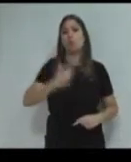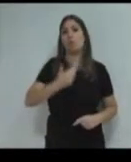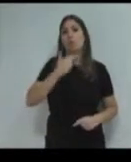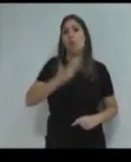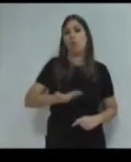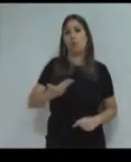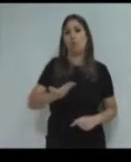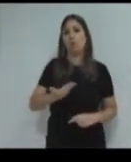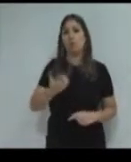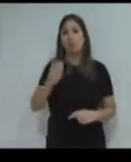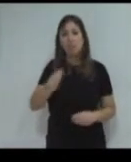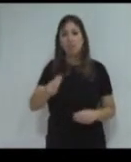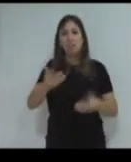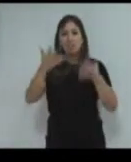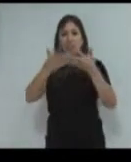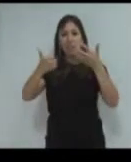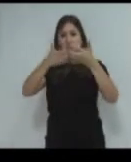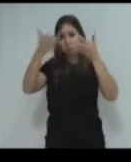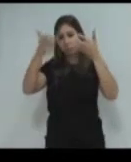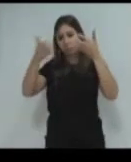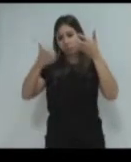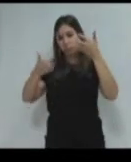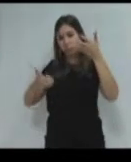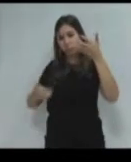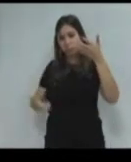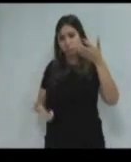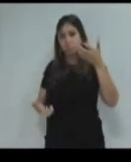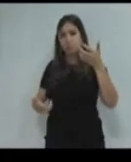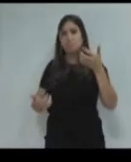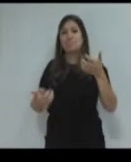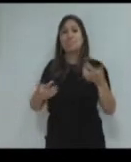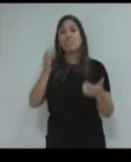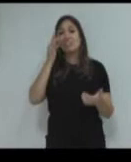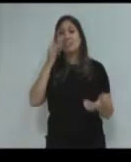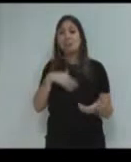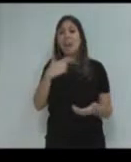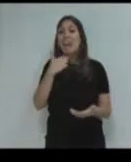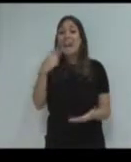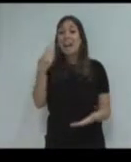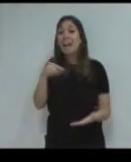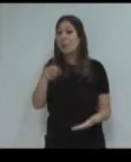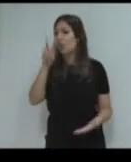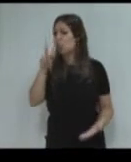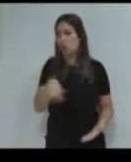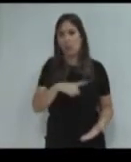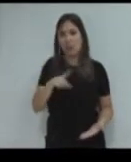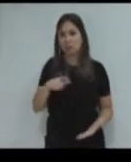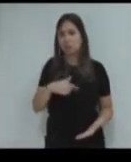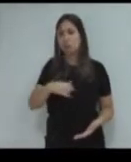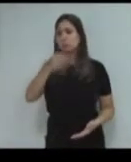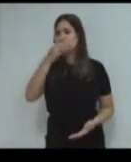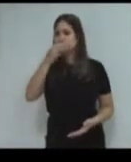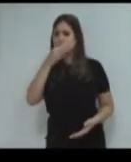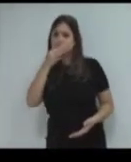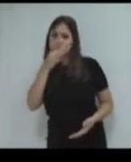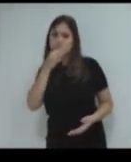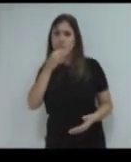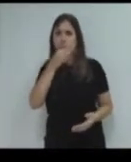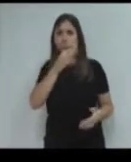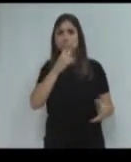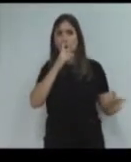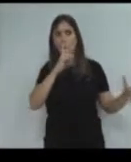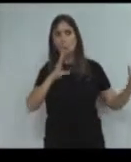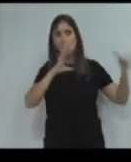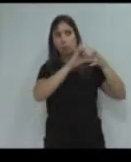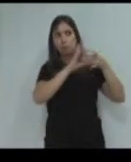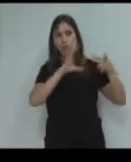para que haya un texto largo en el que yo explique el producto y esté repitiendo lo que estoy hablando, es decir, que la diapositiva y yo